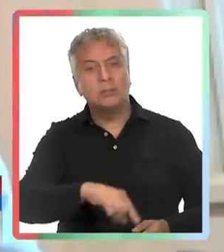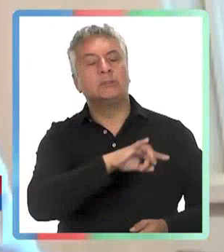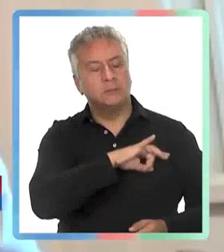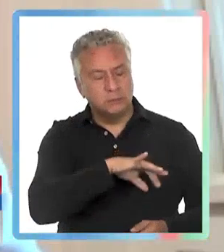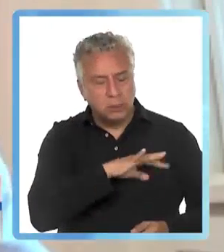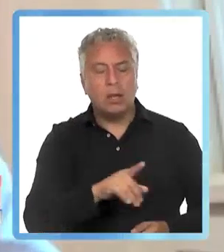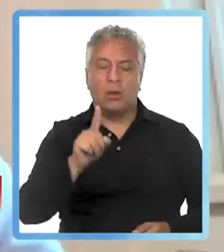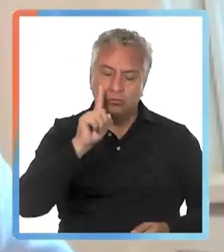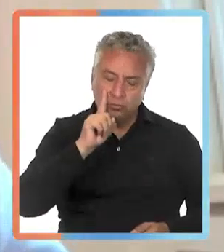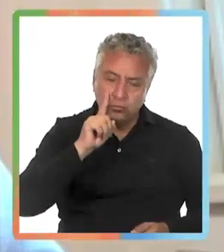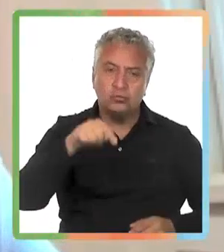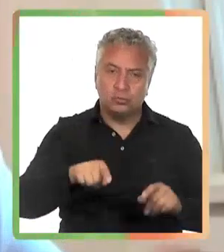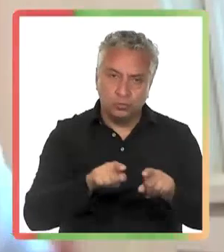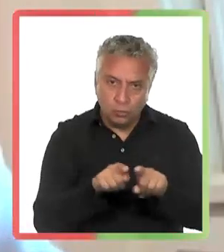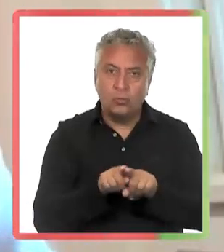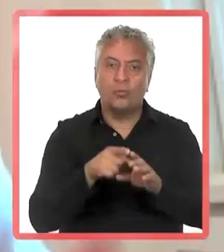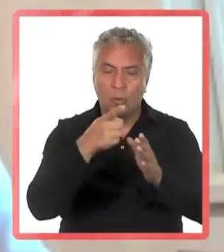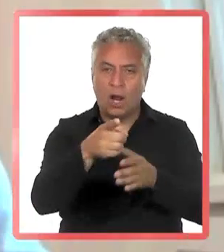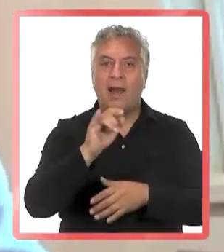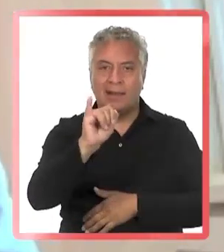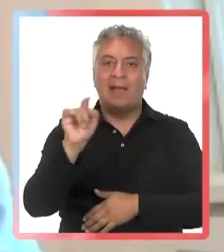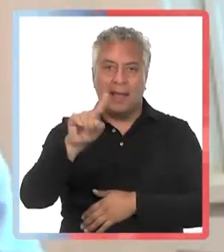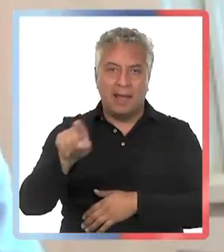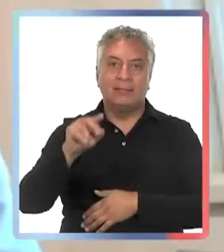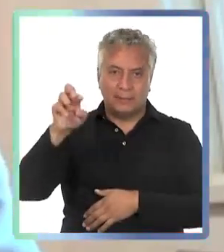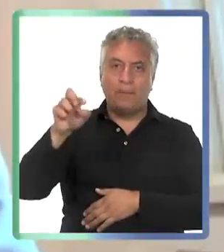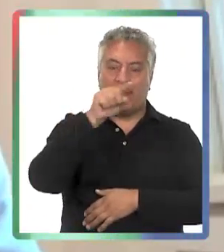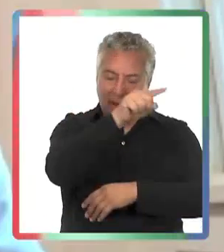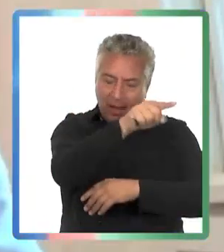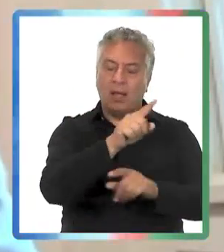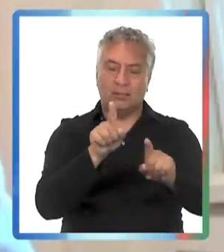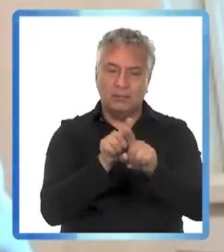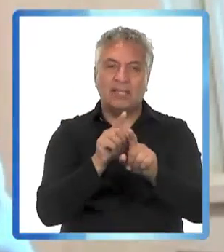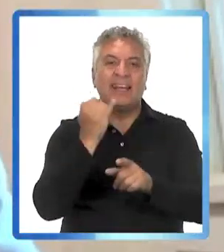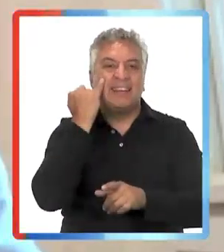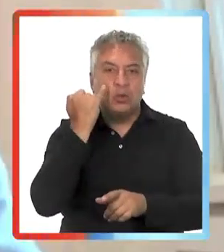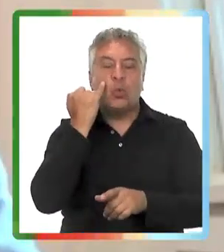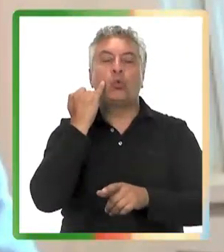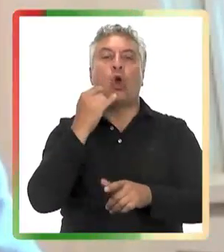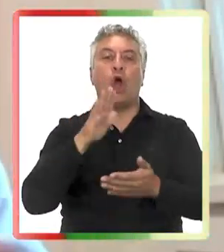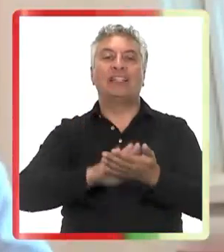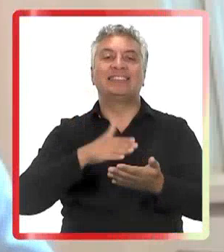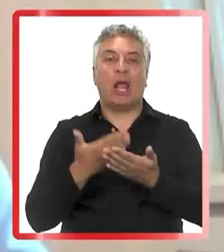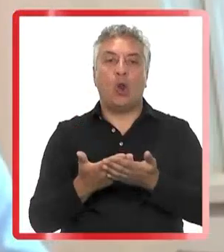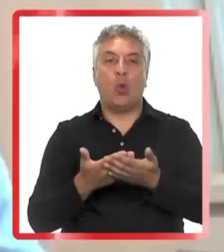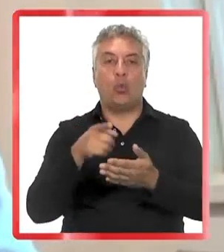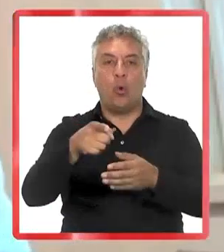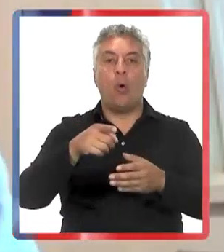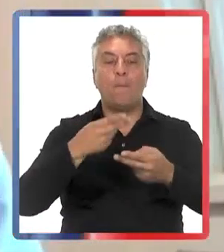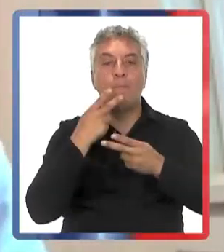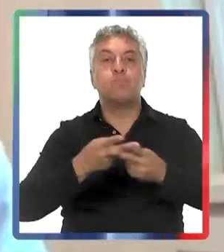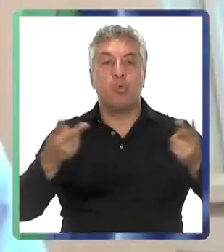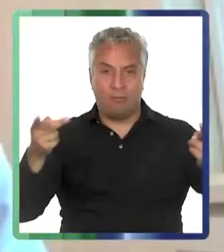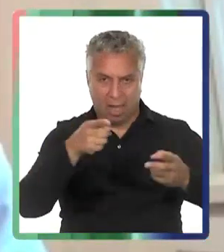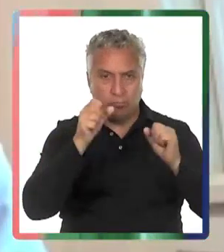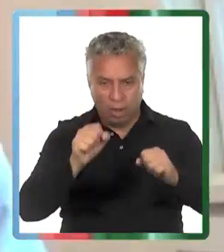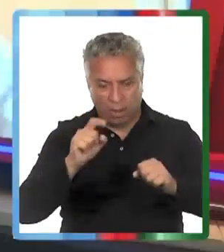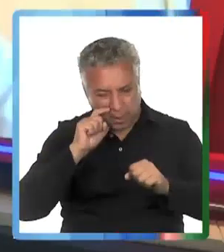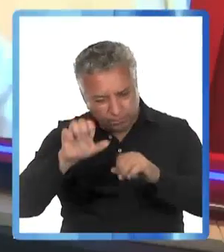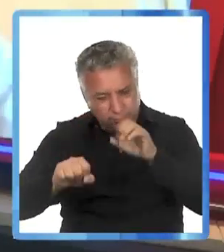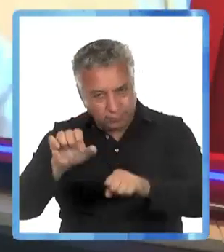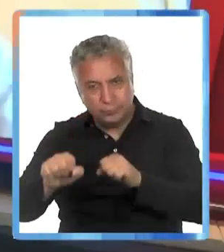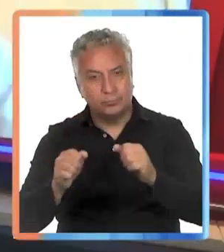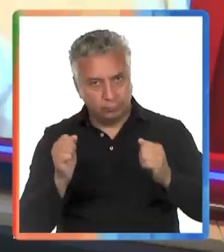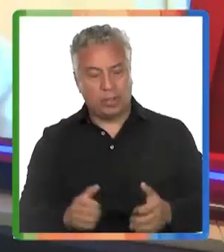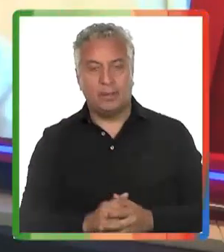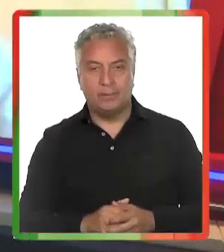Chile montada a nivel del Instituto de Salud Pública y de muchos laboratorios para sospechar y confirmar este diagnóstico.